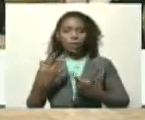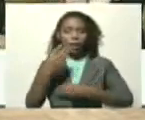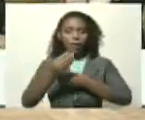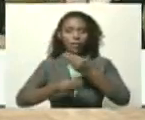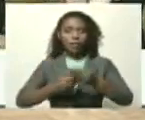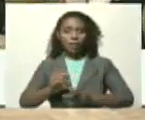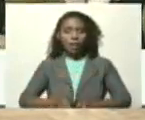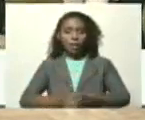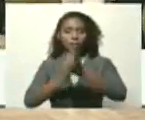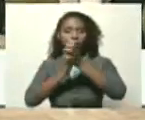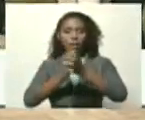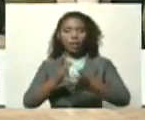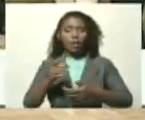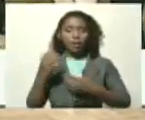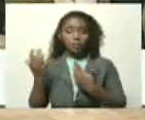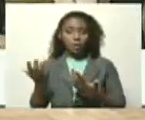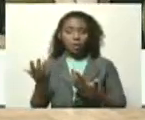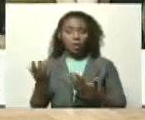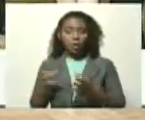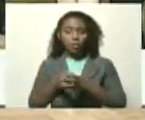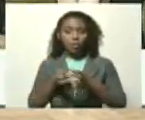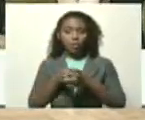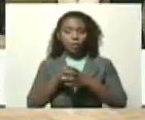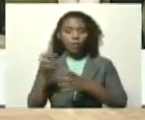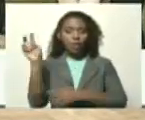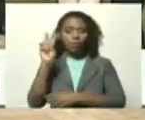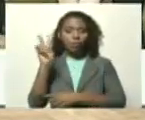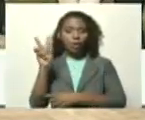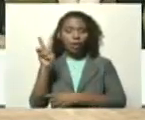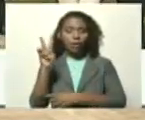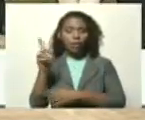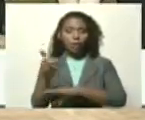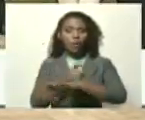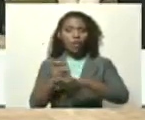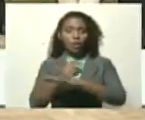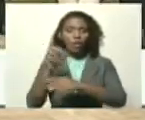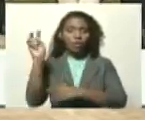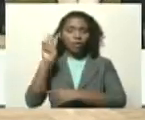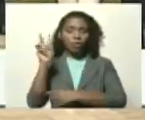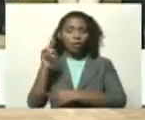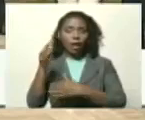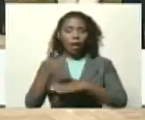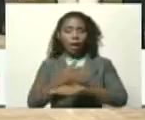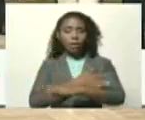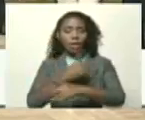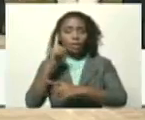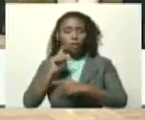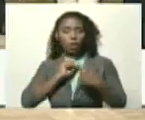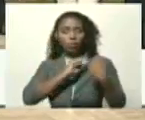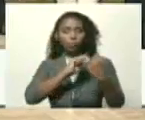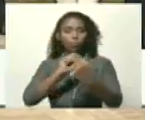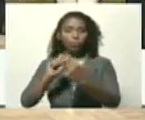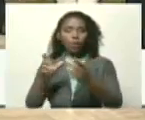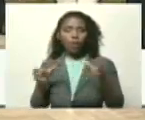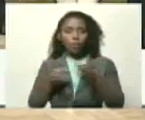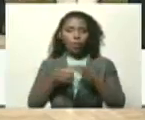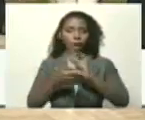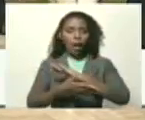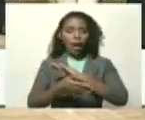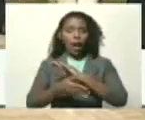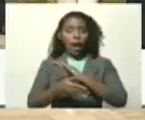que dirigía la delegación venezolana del gobierno de Venezuela ante esos diálogos y que por supuesto tuvo